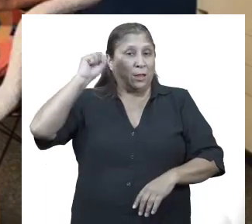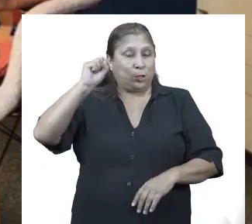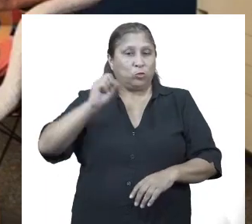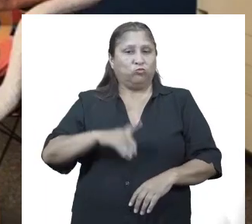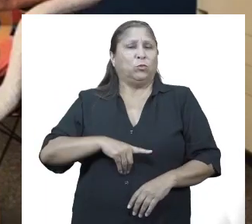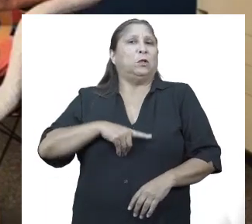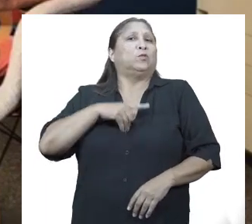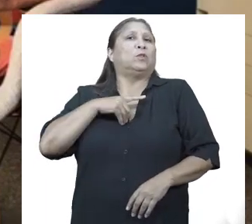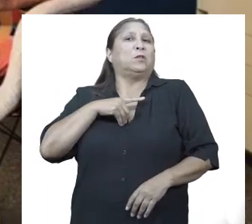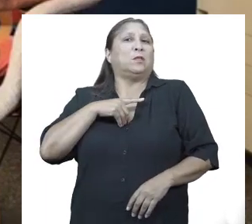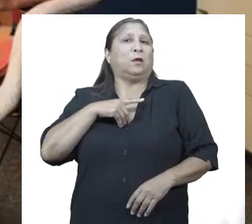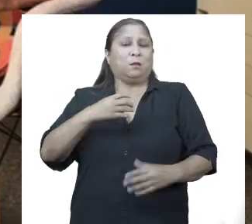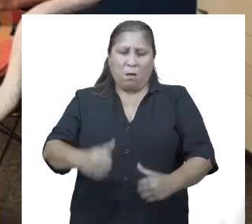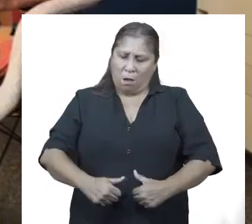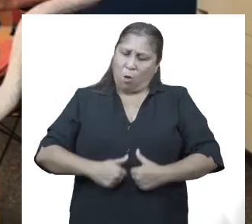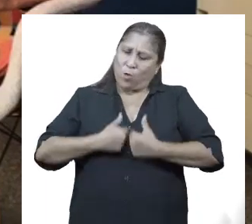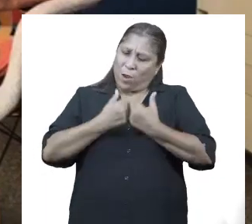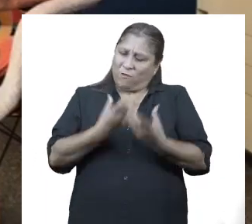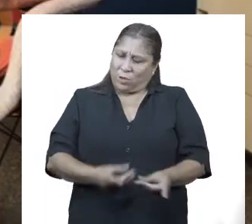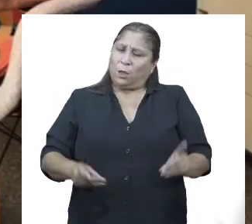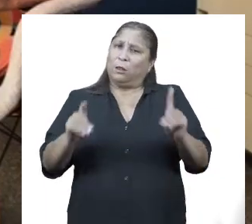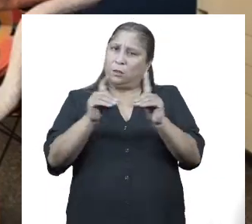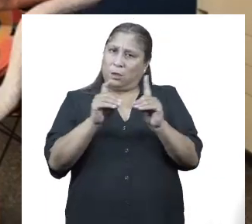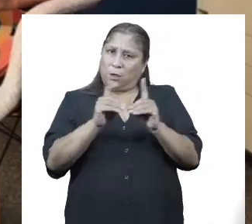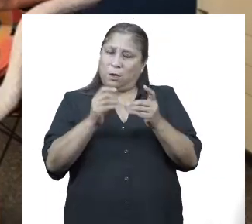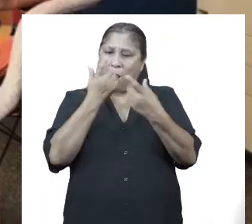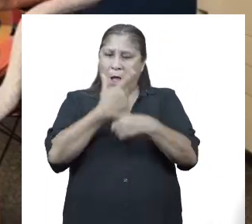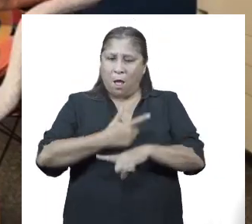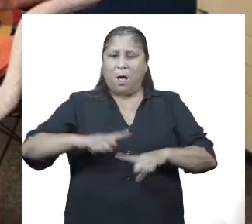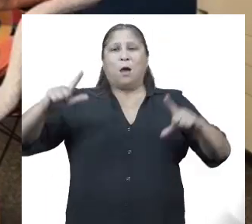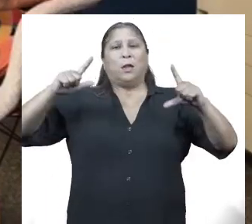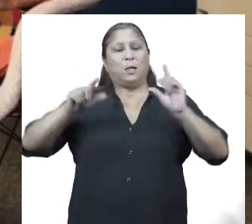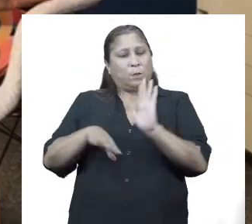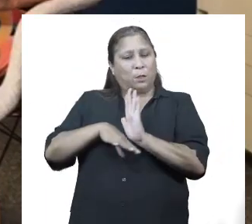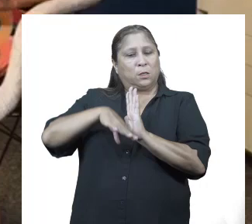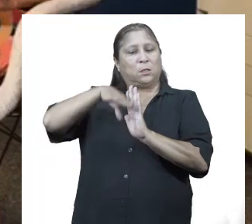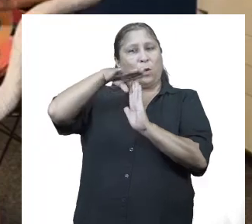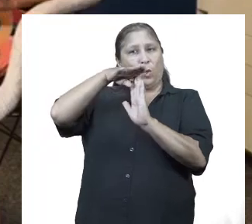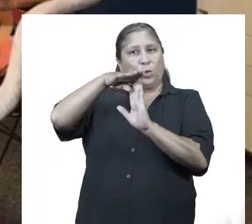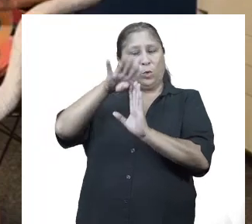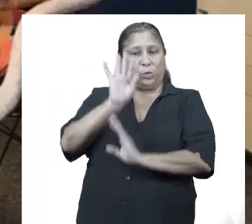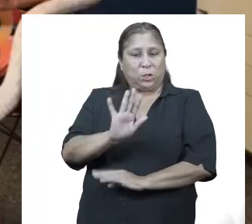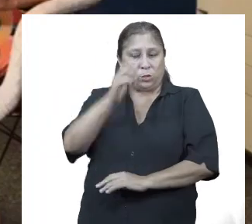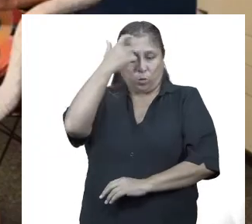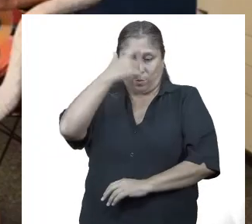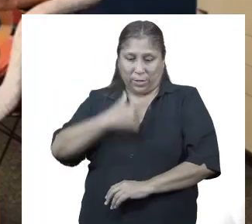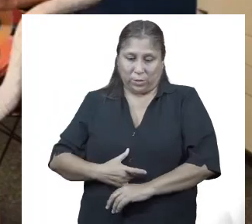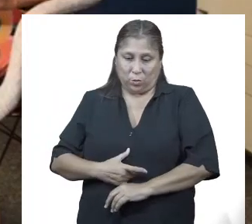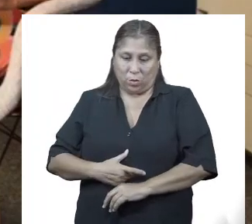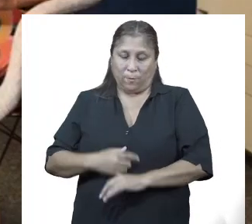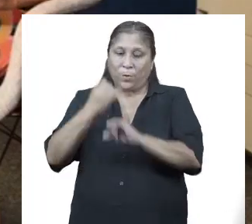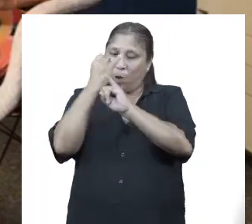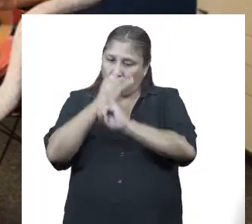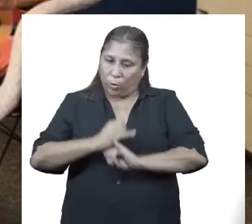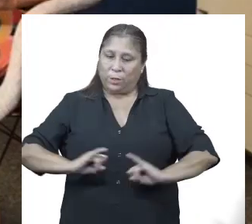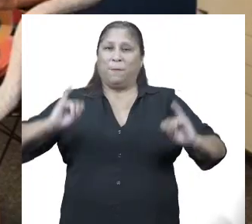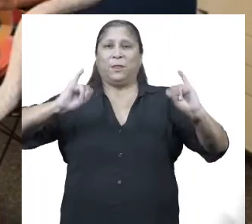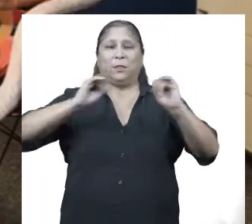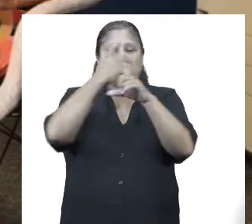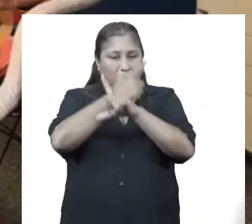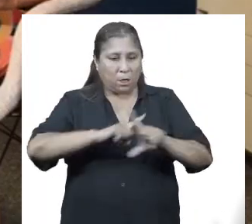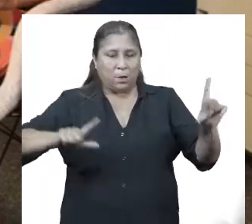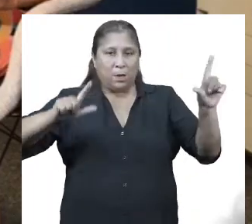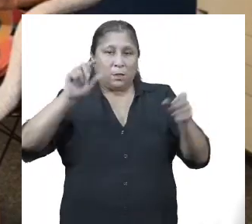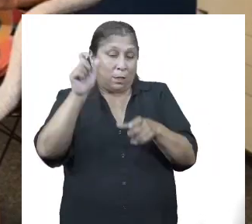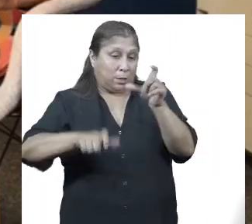dignidad, el derecho a una vida digna, el derecho al libre desarrollo de la personalidad, que eso está muy vinculado con la autonomía y la libertad